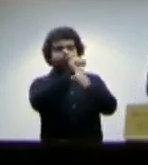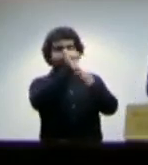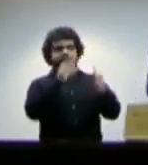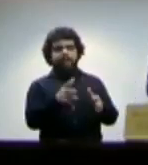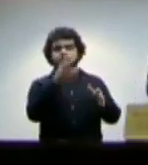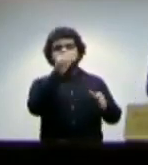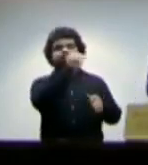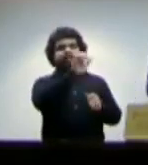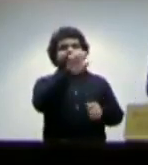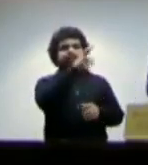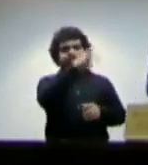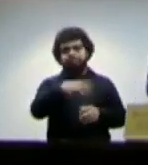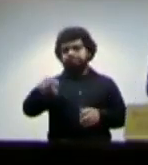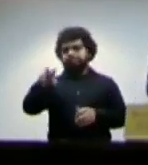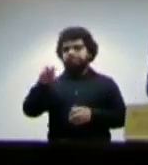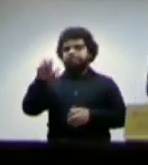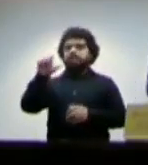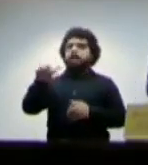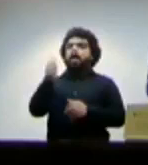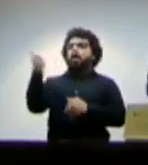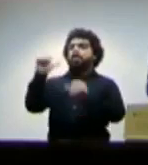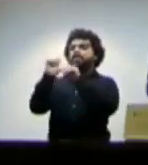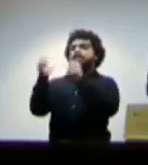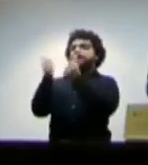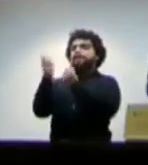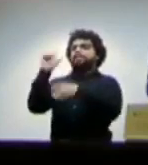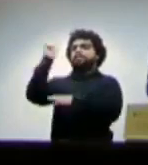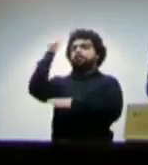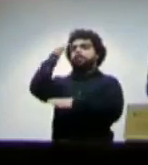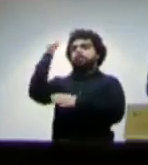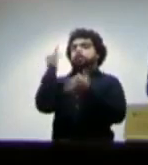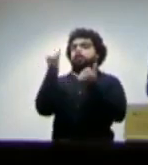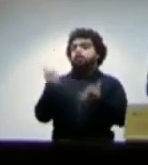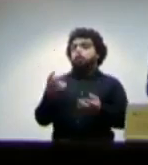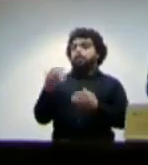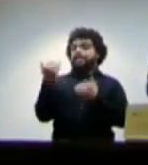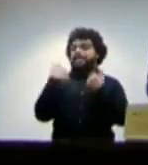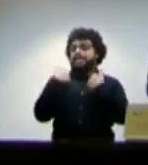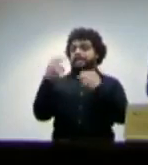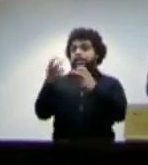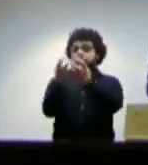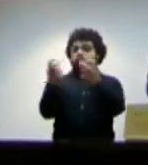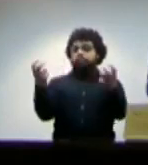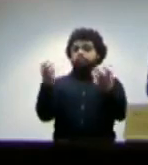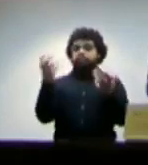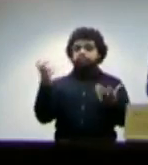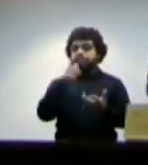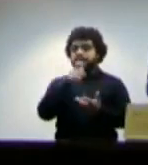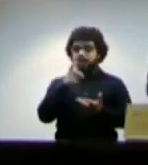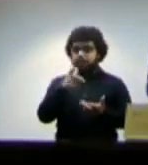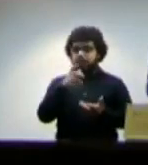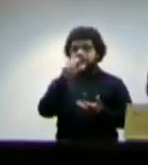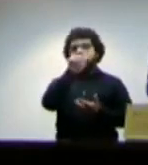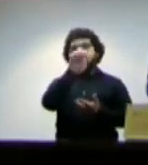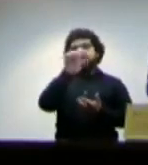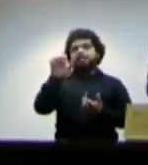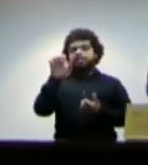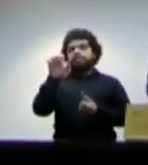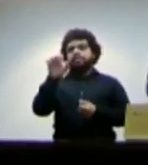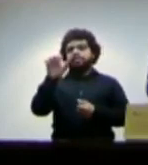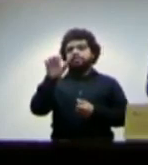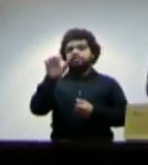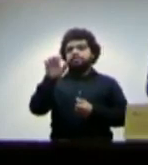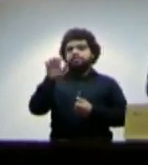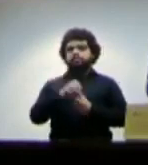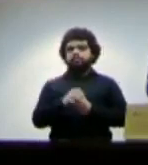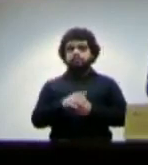y comparecerá en el día de hoy la Autoridad de Energía Eléctrica,